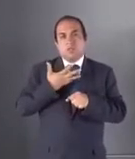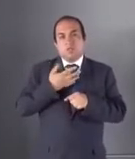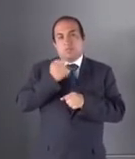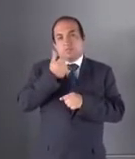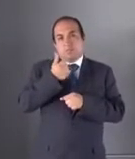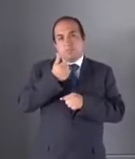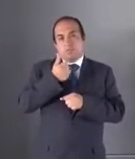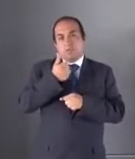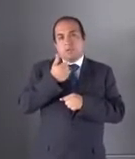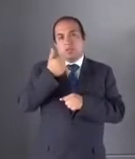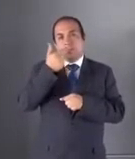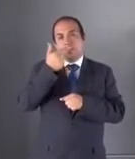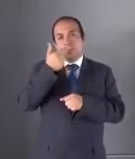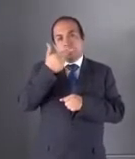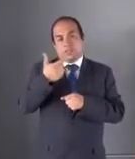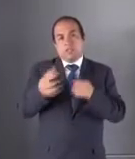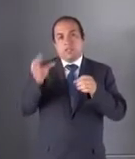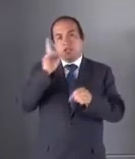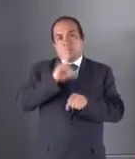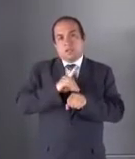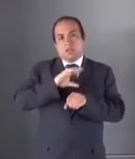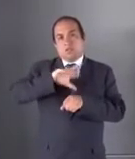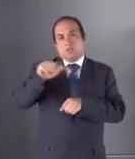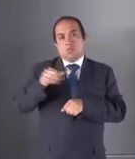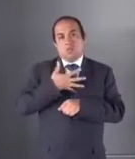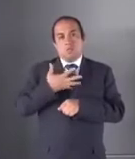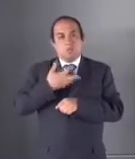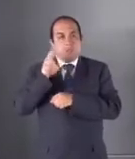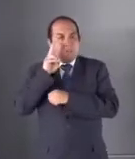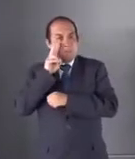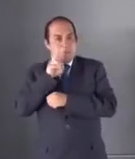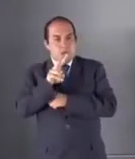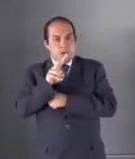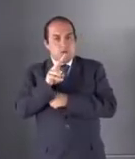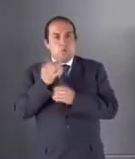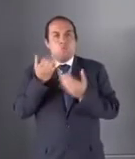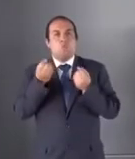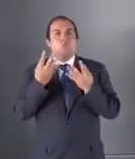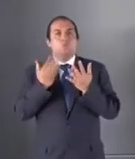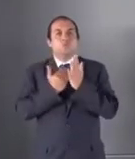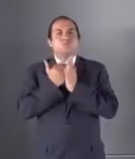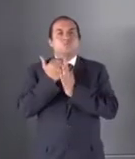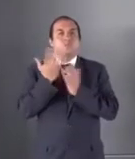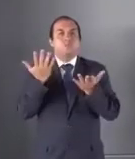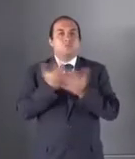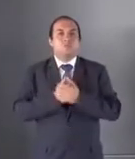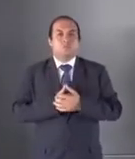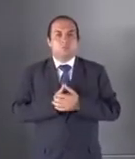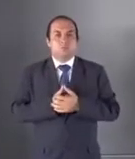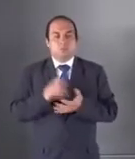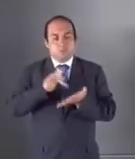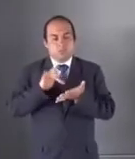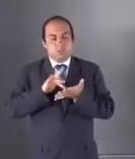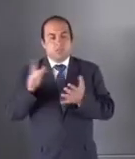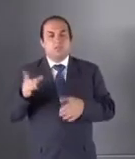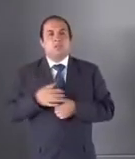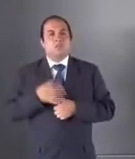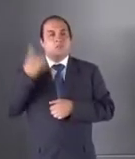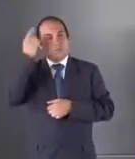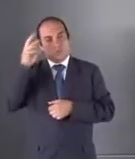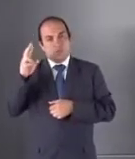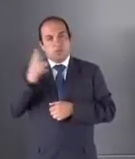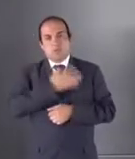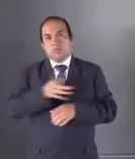7 días y a partir de ahí podríamos estar dando información. Gracias, doctora. Buen día a todos. Buen día.